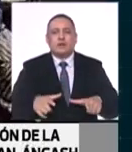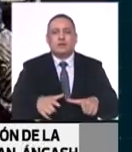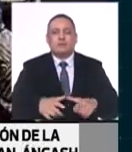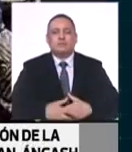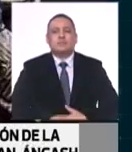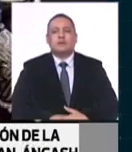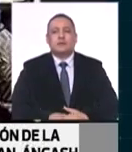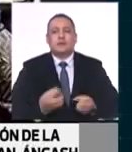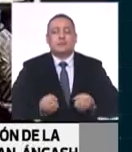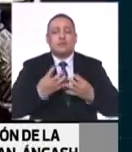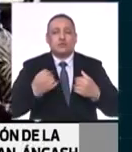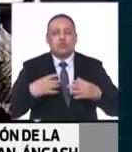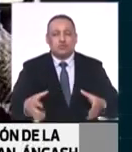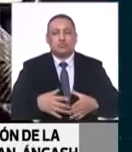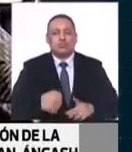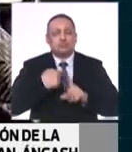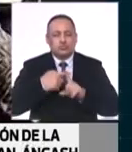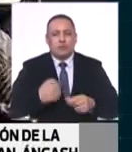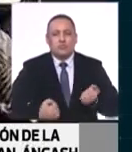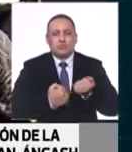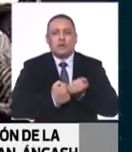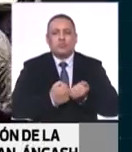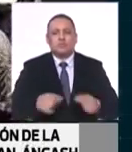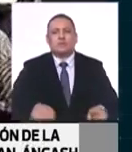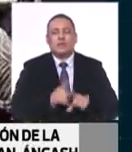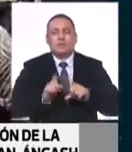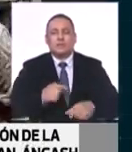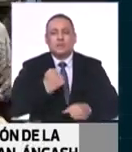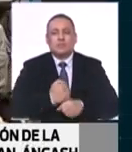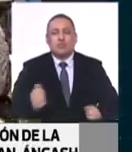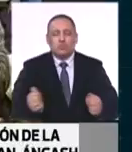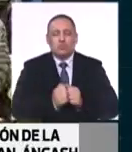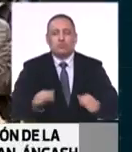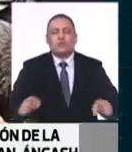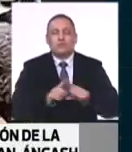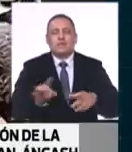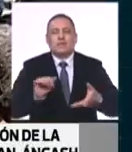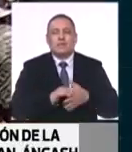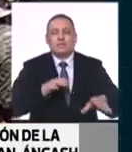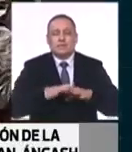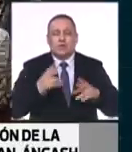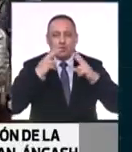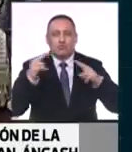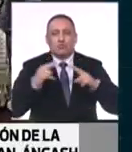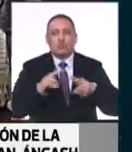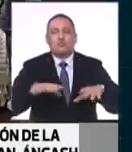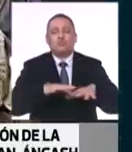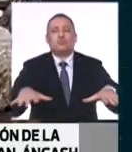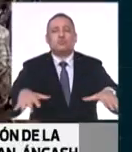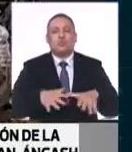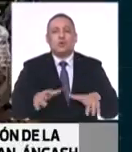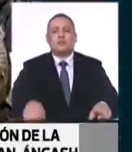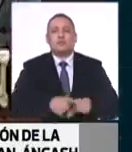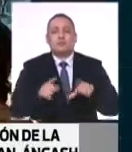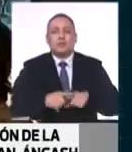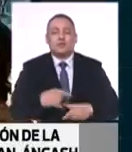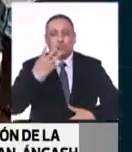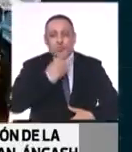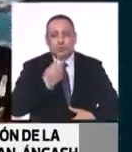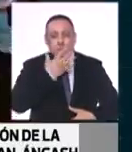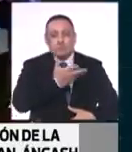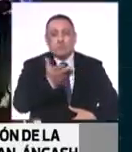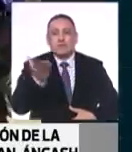de Chuplui. Así que nos sumamos, señor alcalde, trabajemos juntos y que pues se haga conocido nuestro querido distrito de Chuplui con esta hermosa